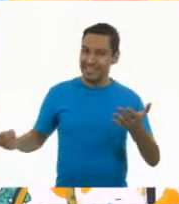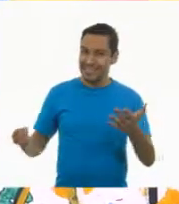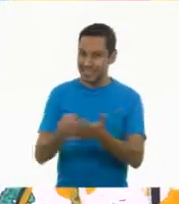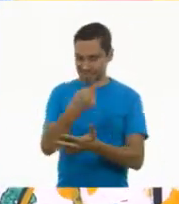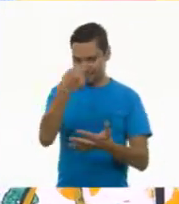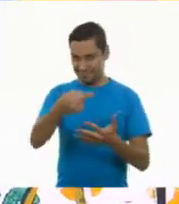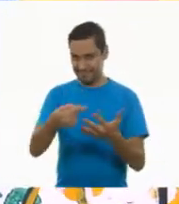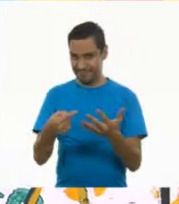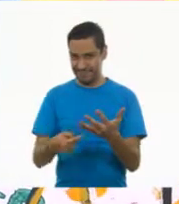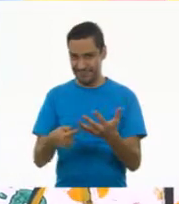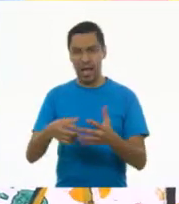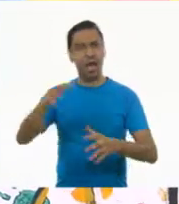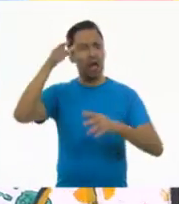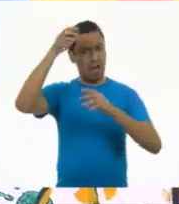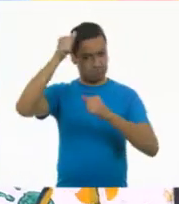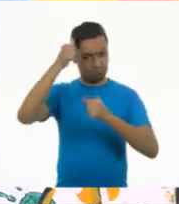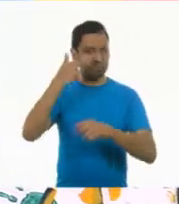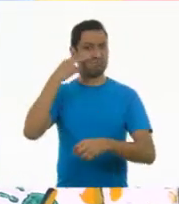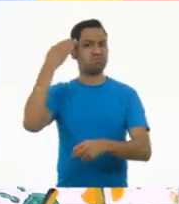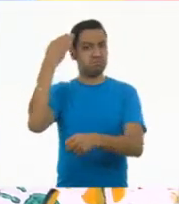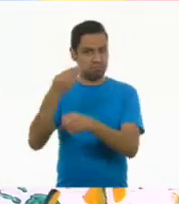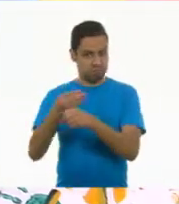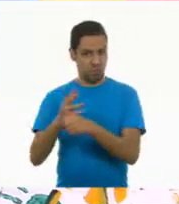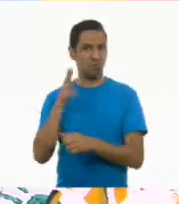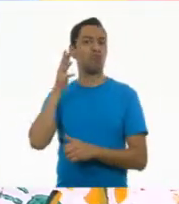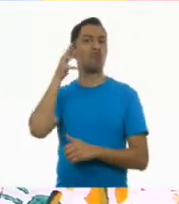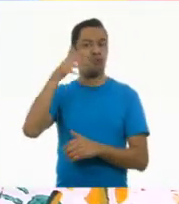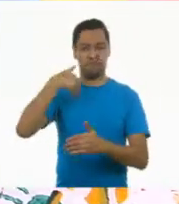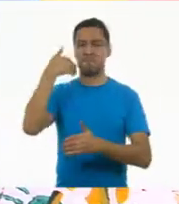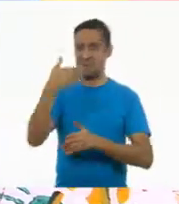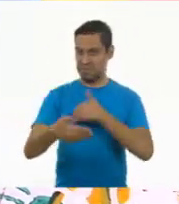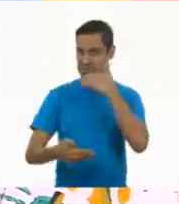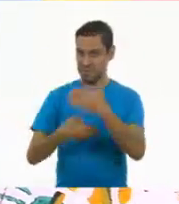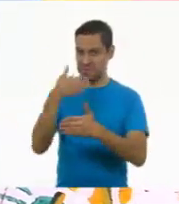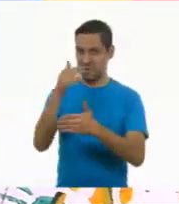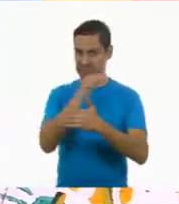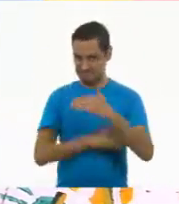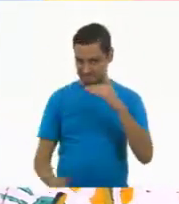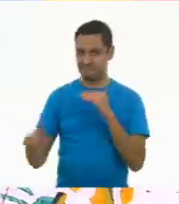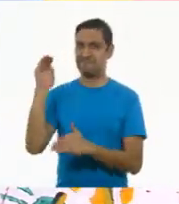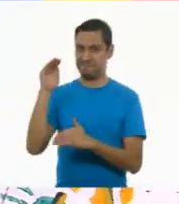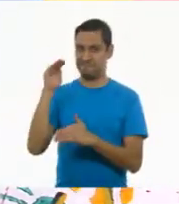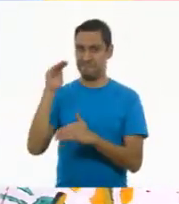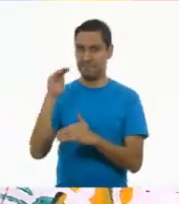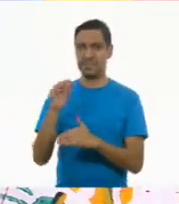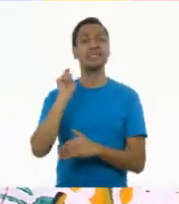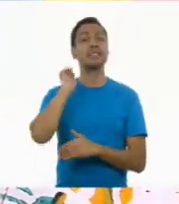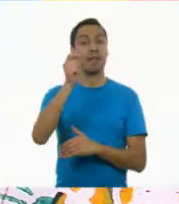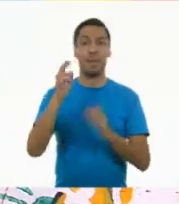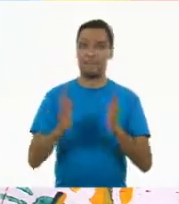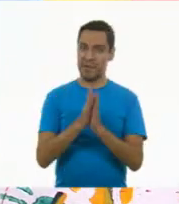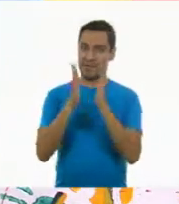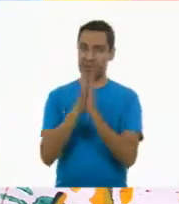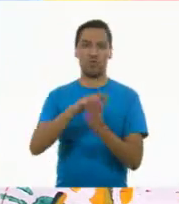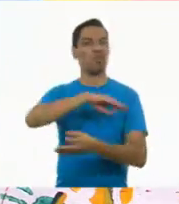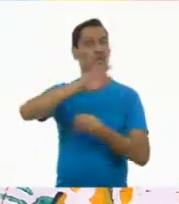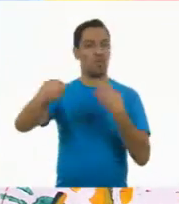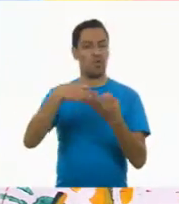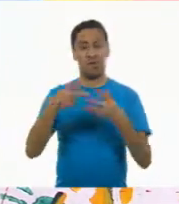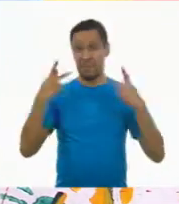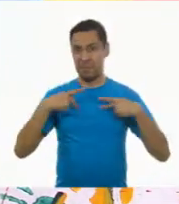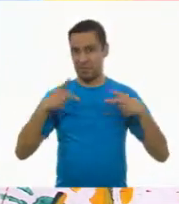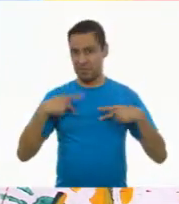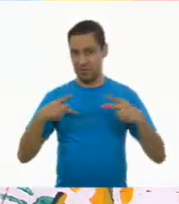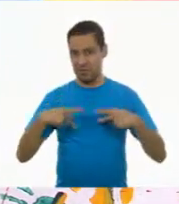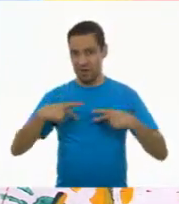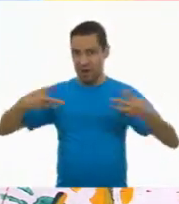un compromiso colectivo para el éxito de los acuerdos y para ello se requiere de la participación de todas las personas